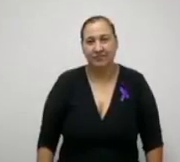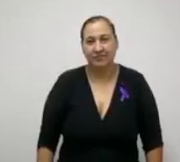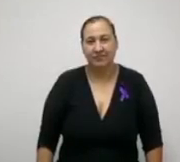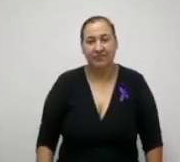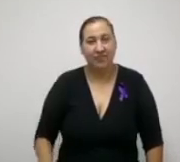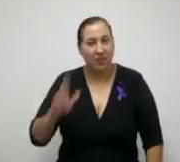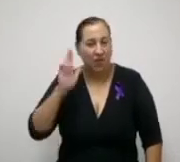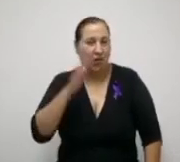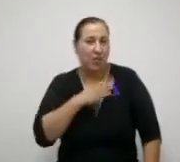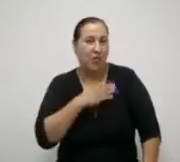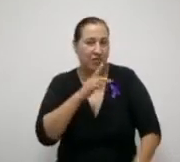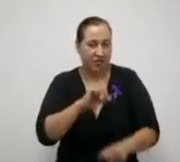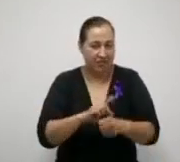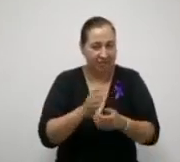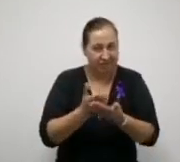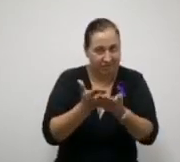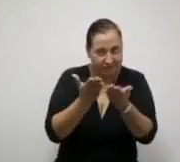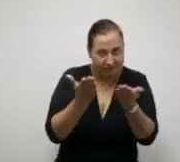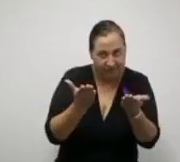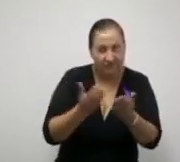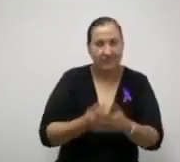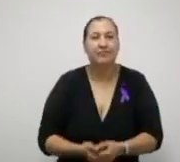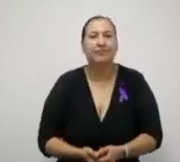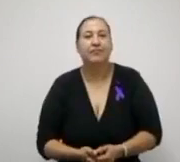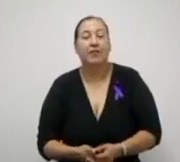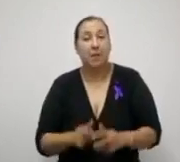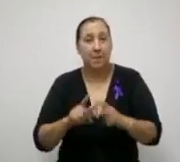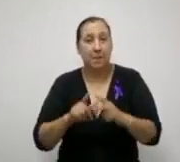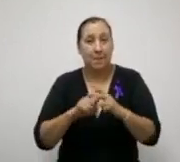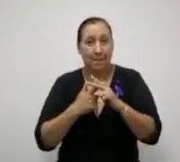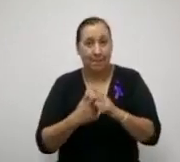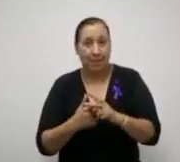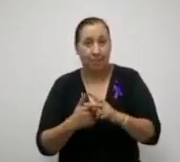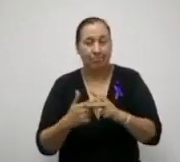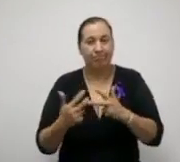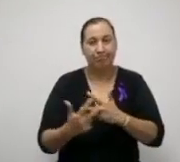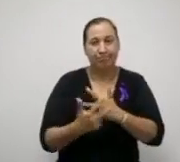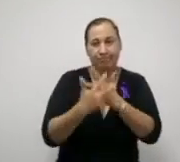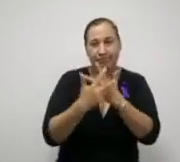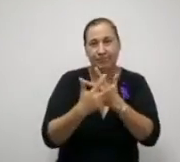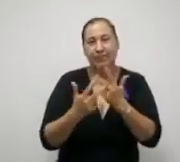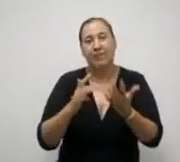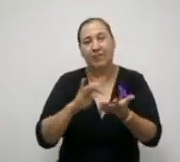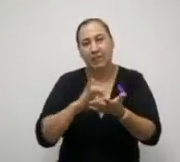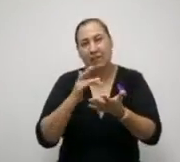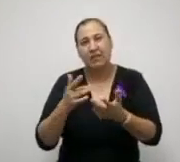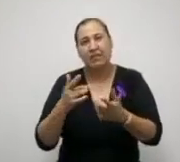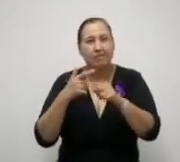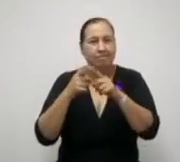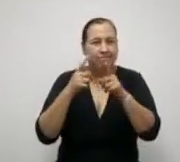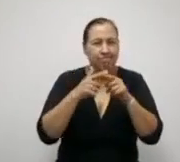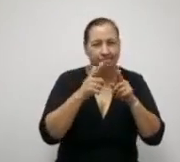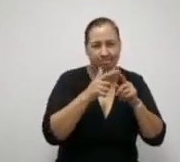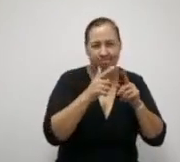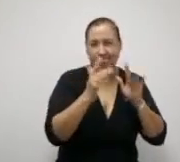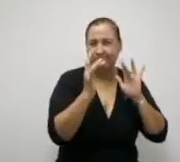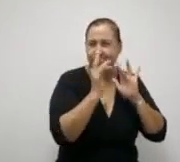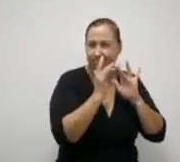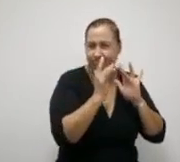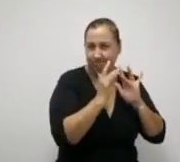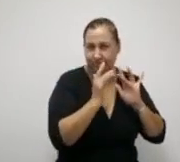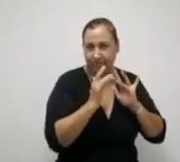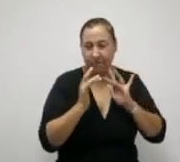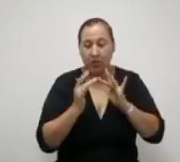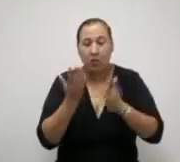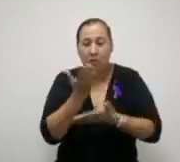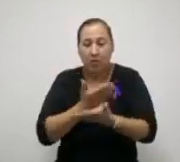Hola, muy buen día tengan todas y todos. Damos inicio con esta rueda de prensa virtual, agradeciendo a los medios de comunicación que se suman y que